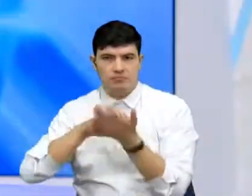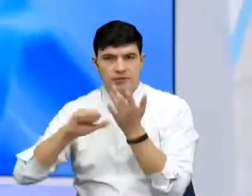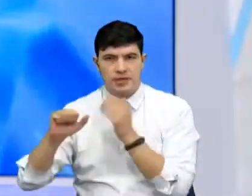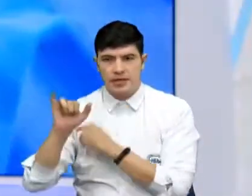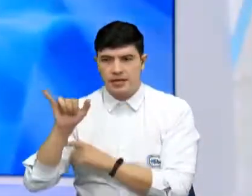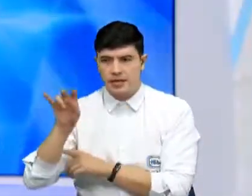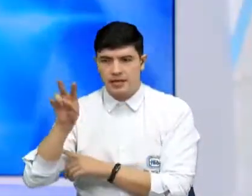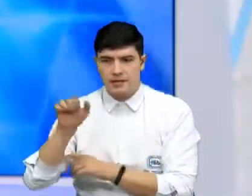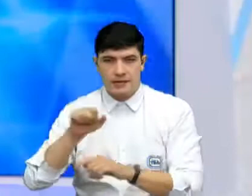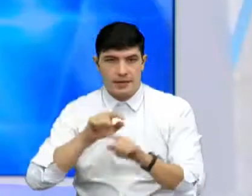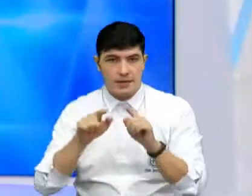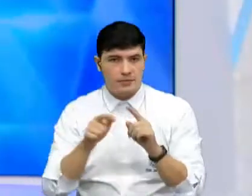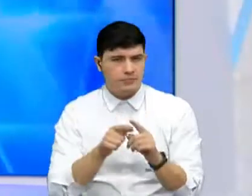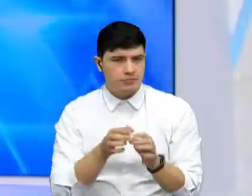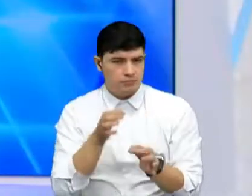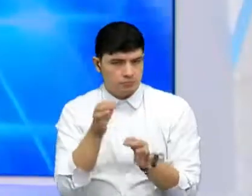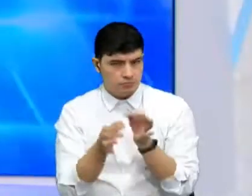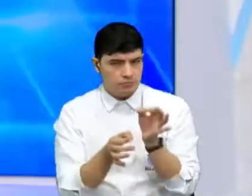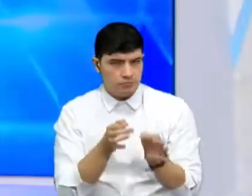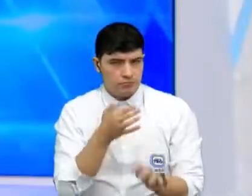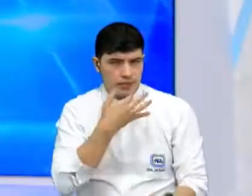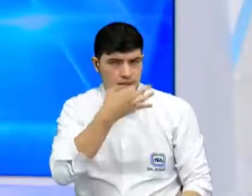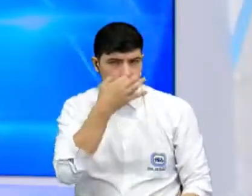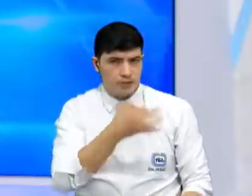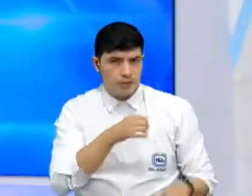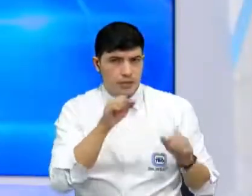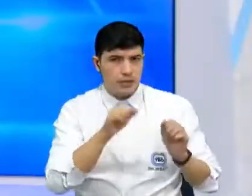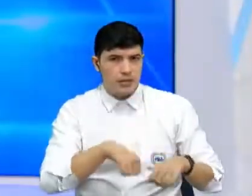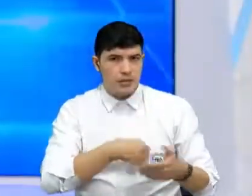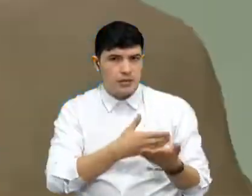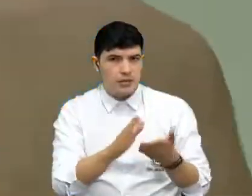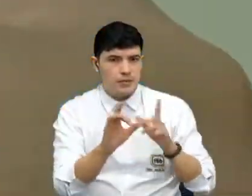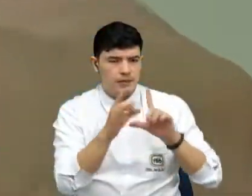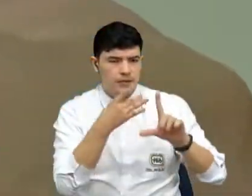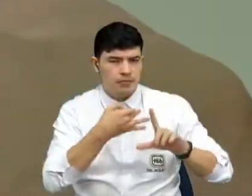y cómo no caer en las diferentes modalidades de delitos informáticos.